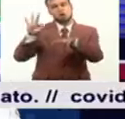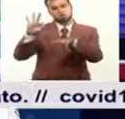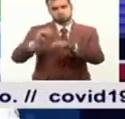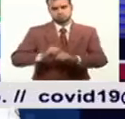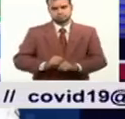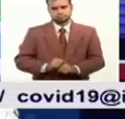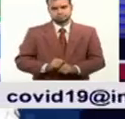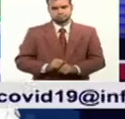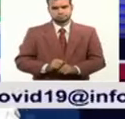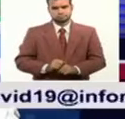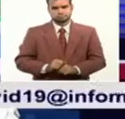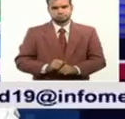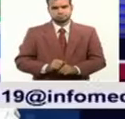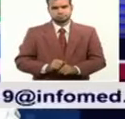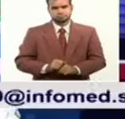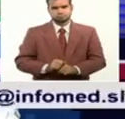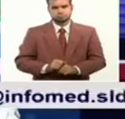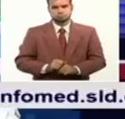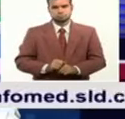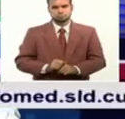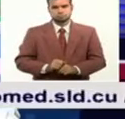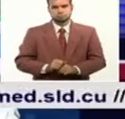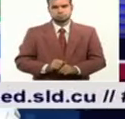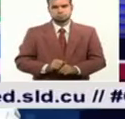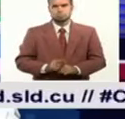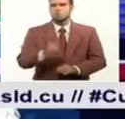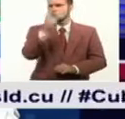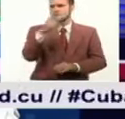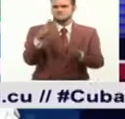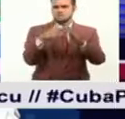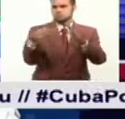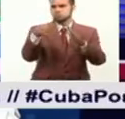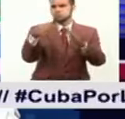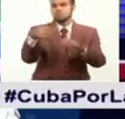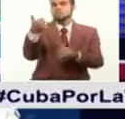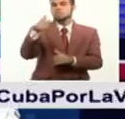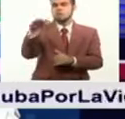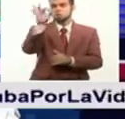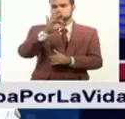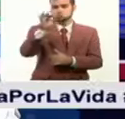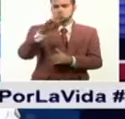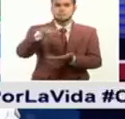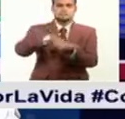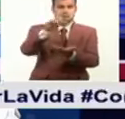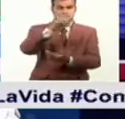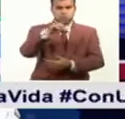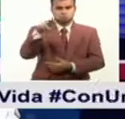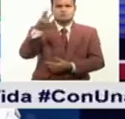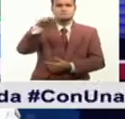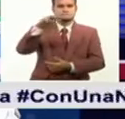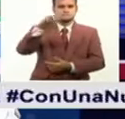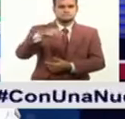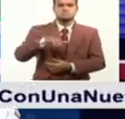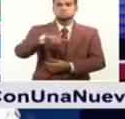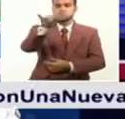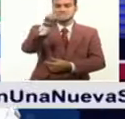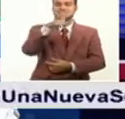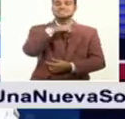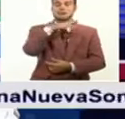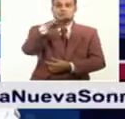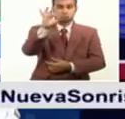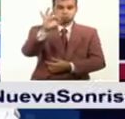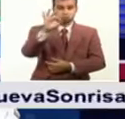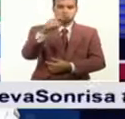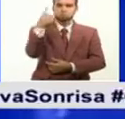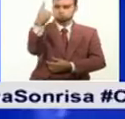ayer. Uno del de 10 de octubre, Plaza de la Revolución, Marianao, Boyero y El Cerro, uno